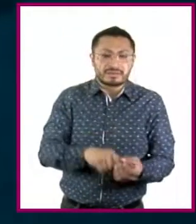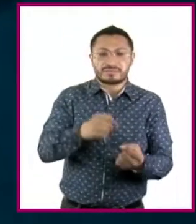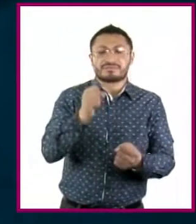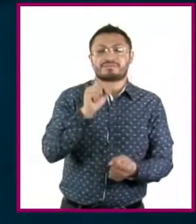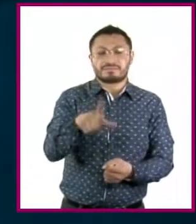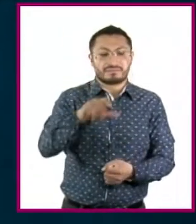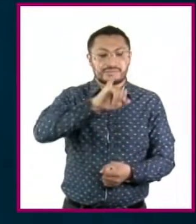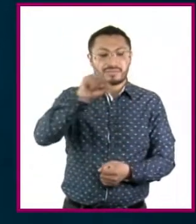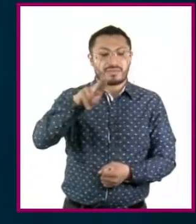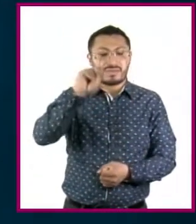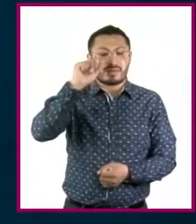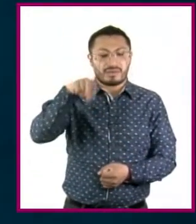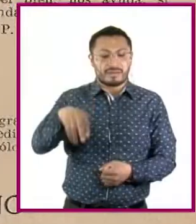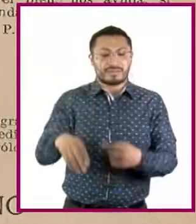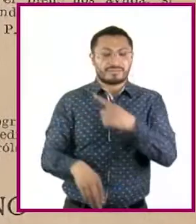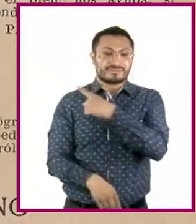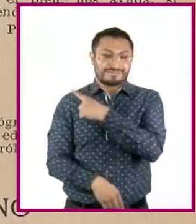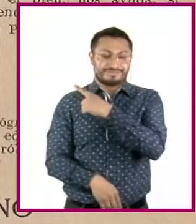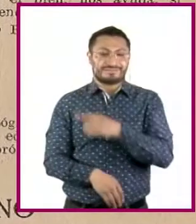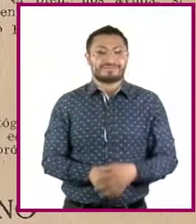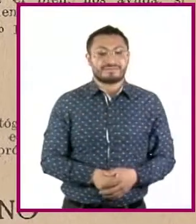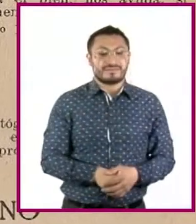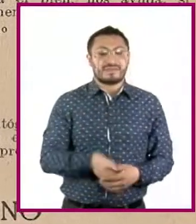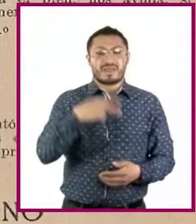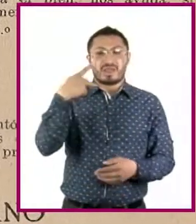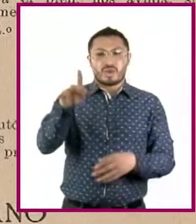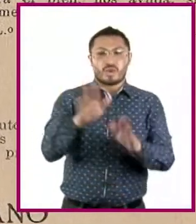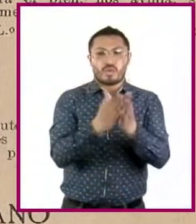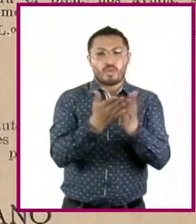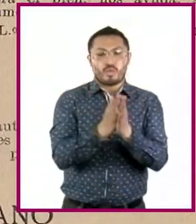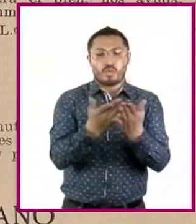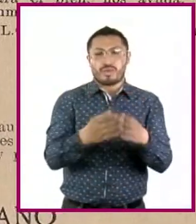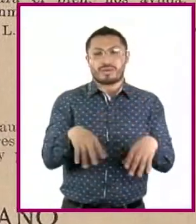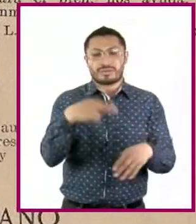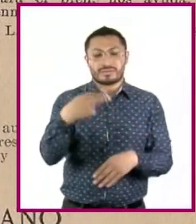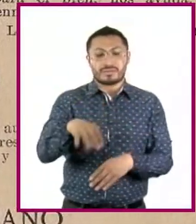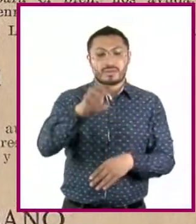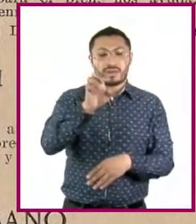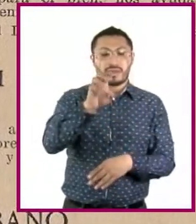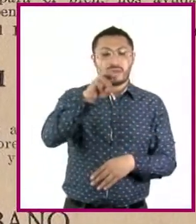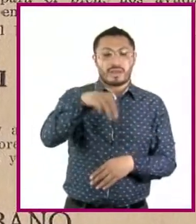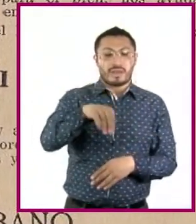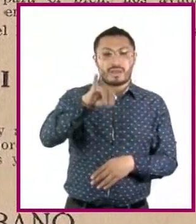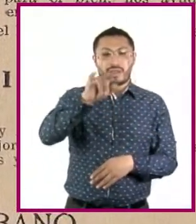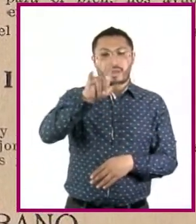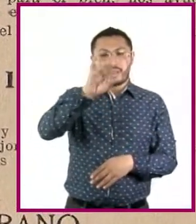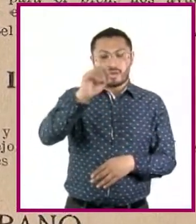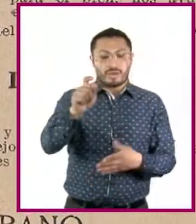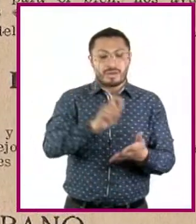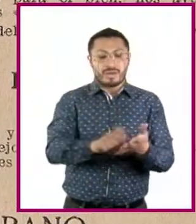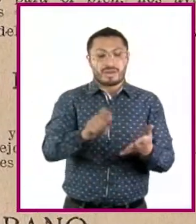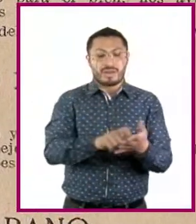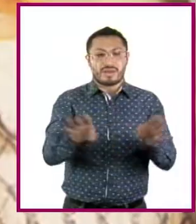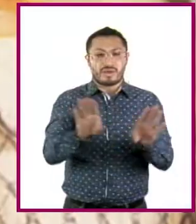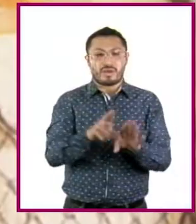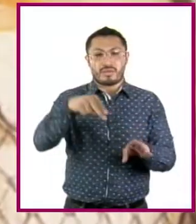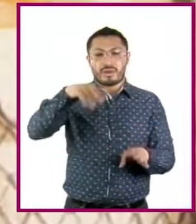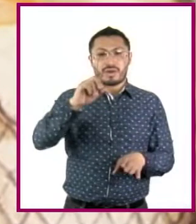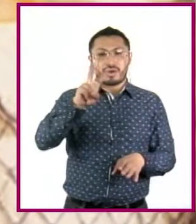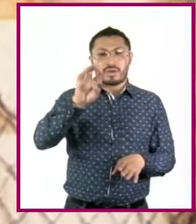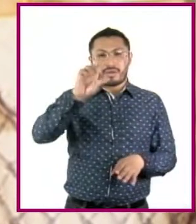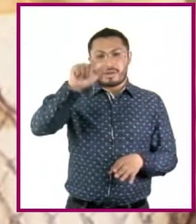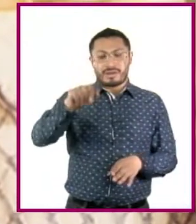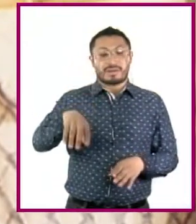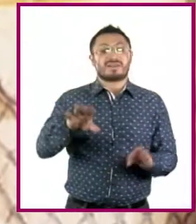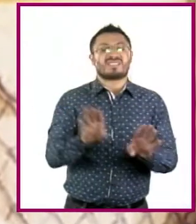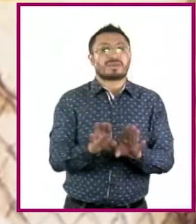destacaba Juan Jacobo Rousseau, quien en su tratado titulado Emilio, escrito a manera de novela, la